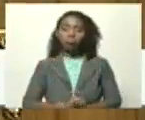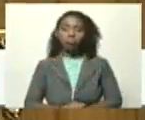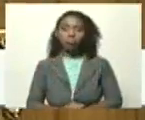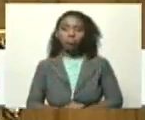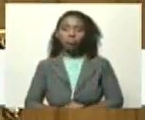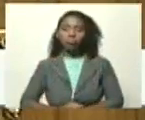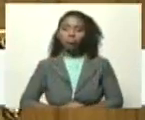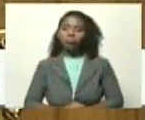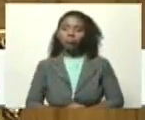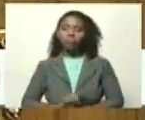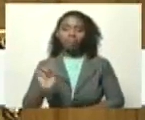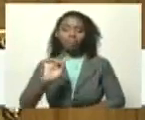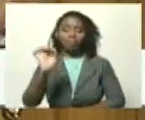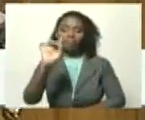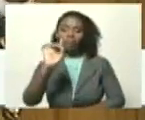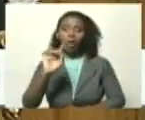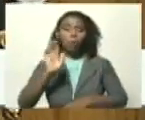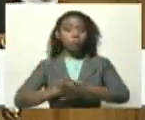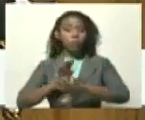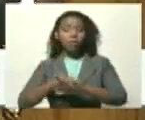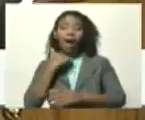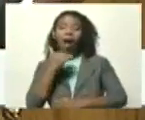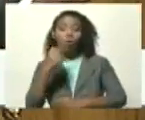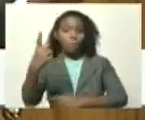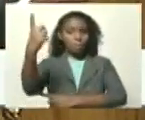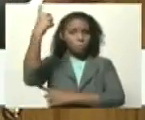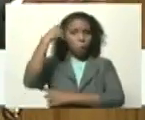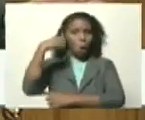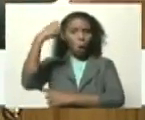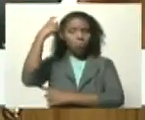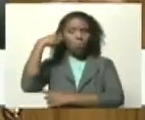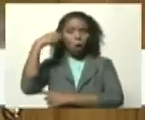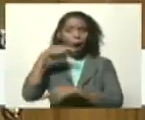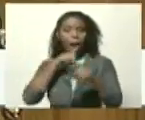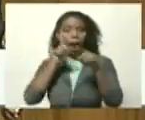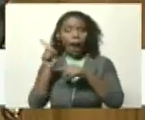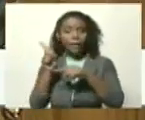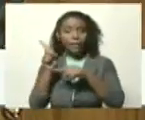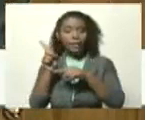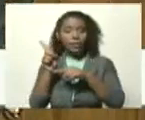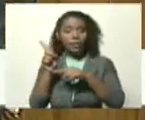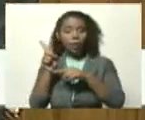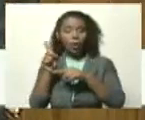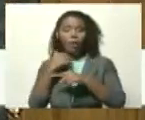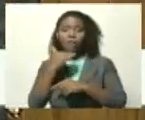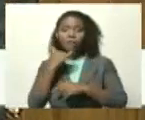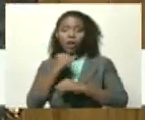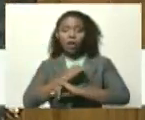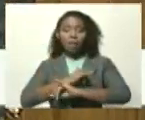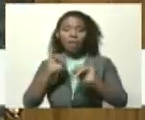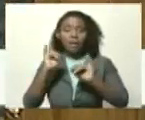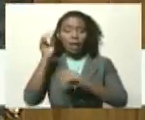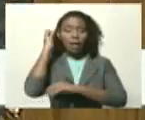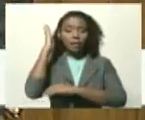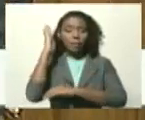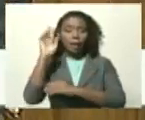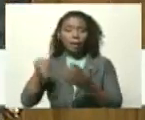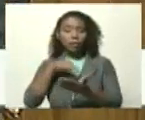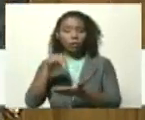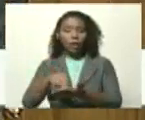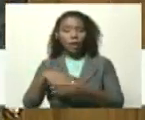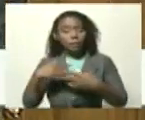No, porque si algo nos han enseñado estos sátrapas que casi acaban con el Parlamento, es que